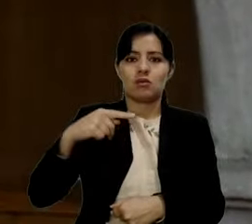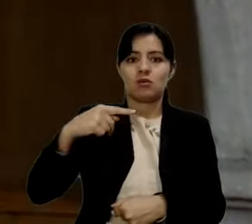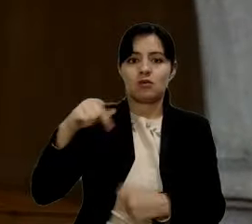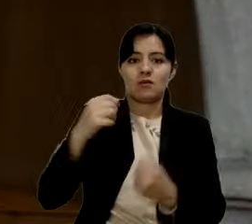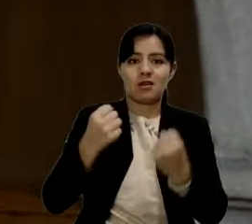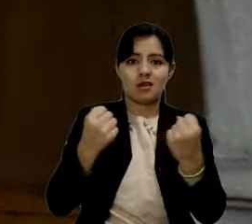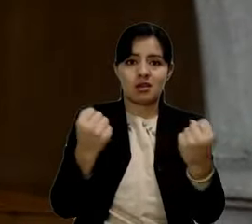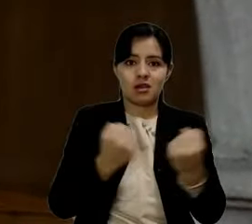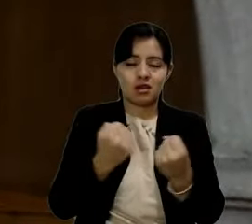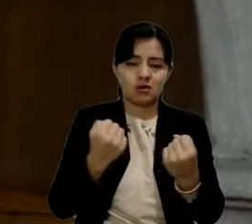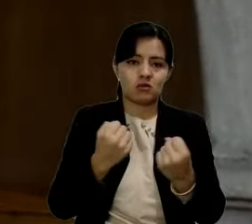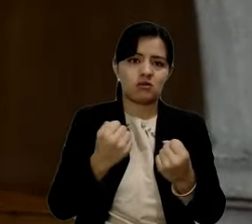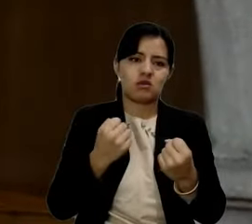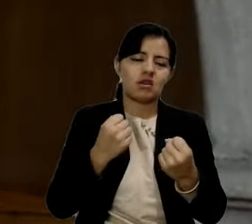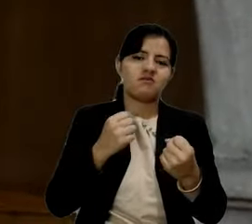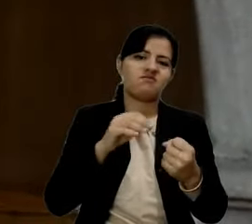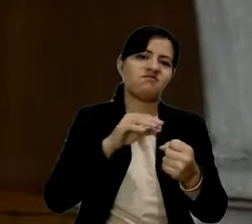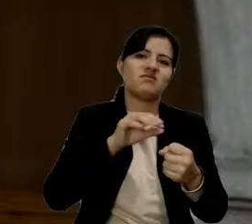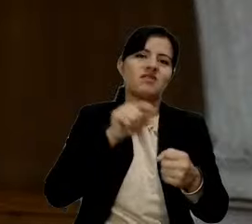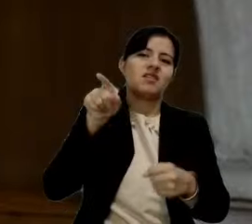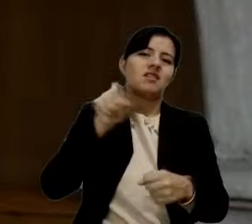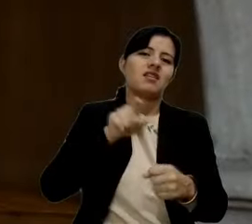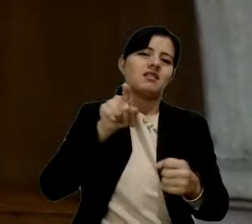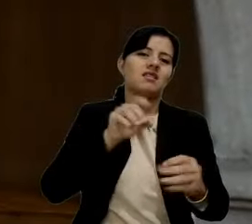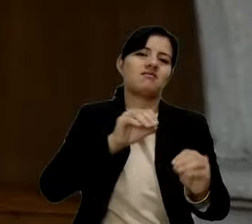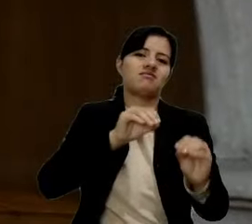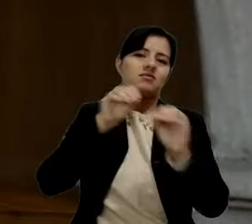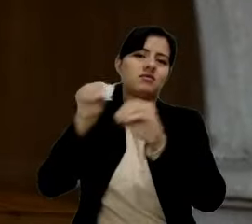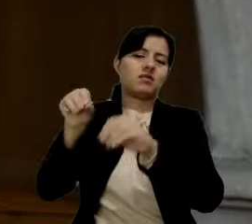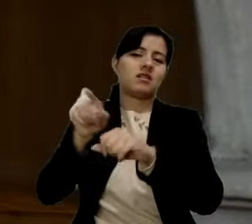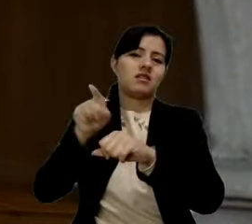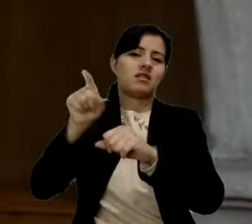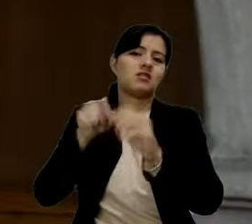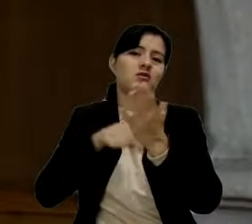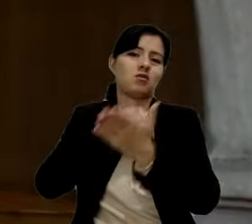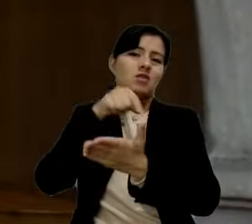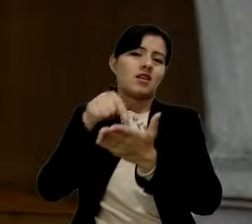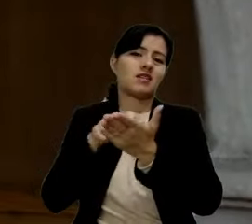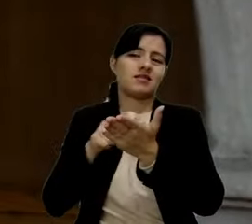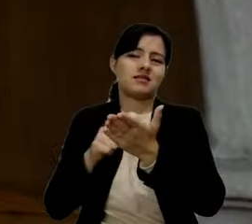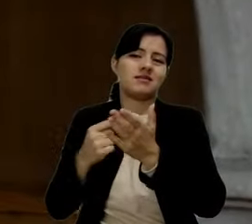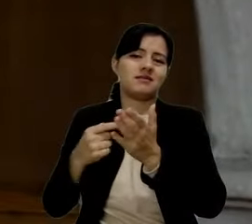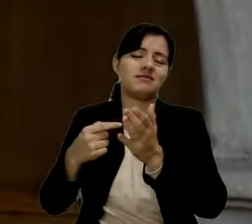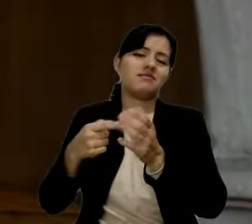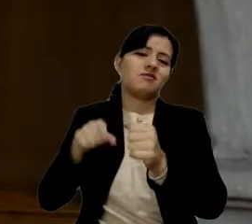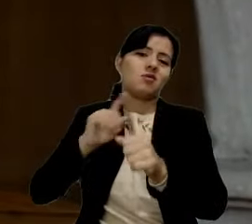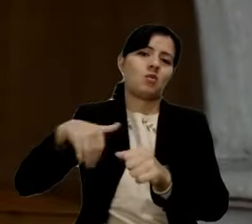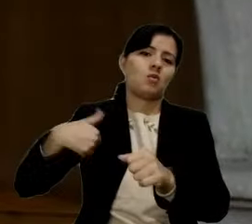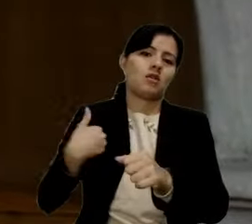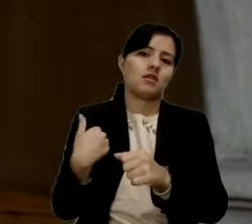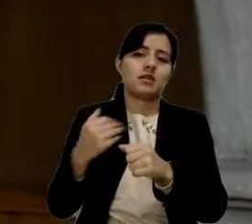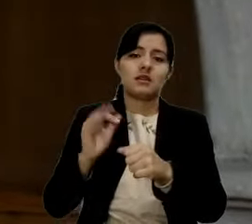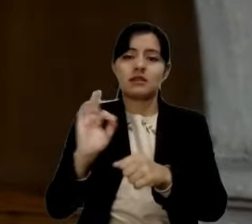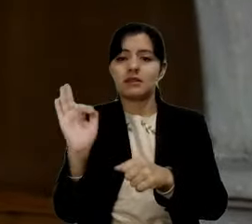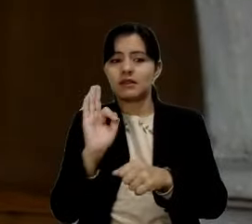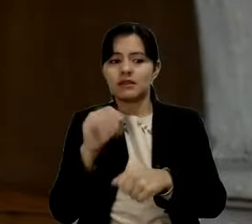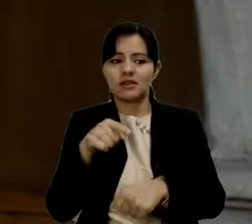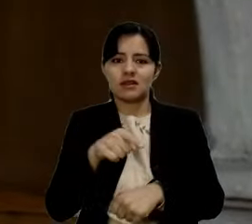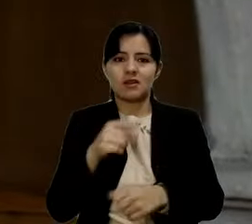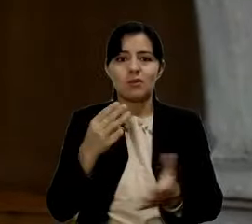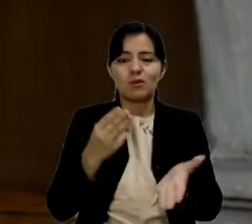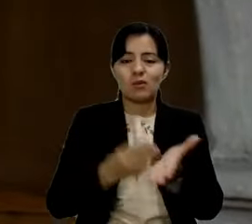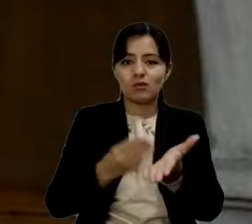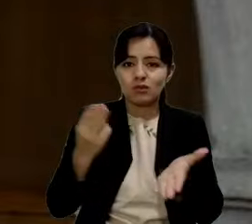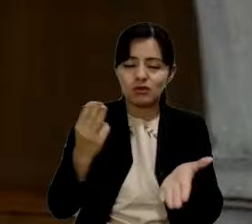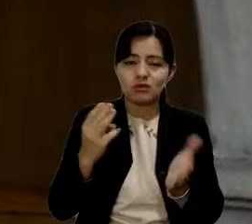una infracción de tránsito, un accidente u otras circunstancias. Lo que sigue después